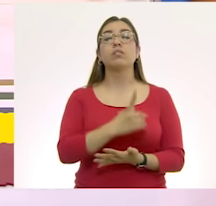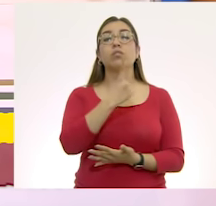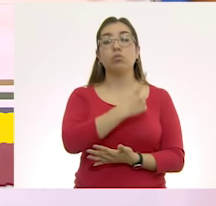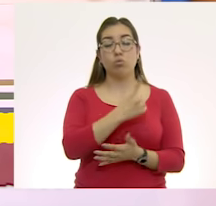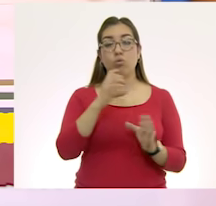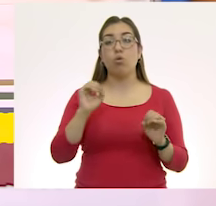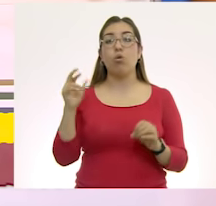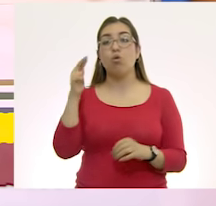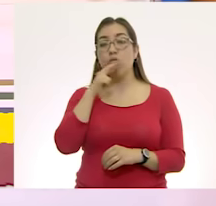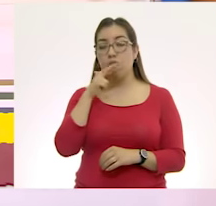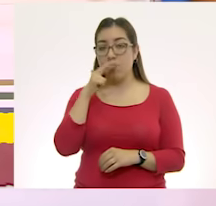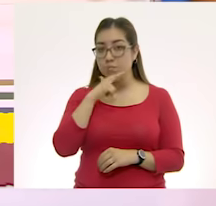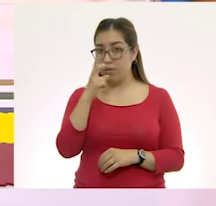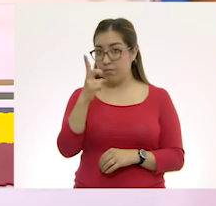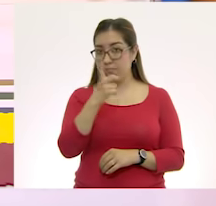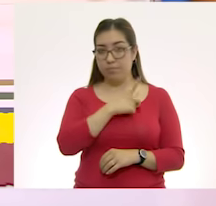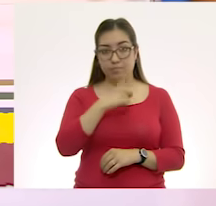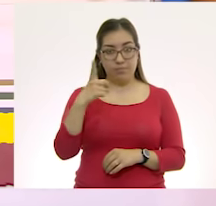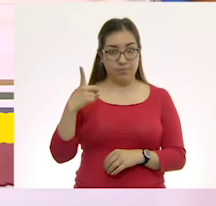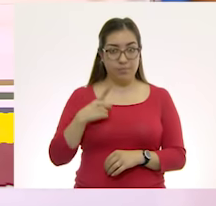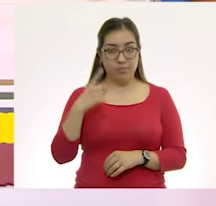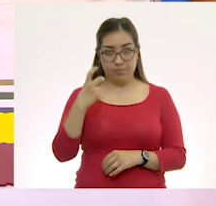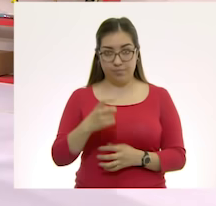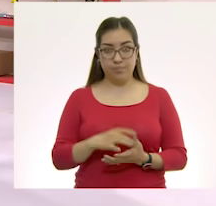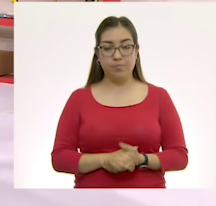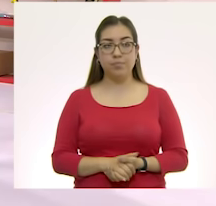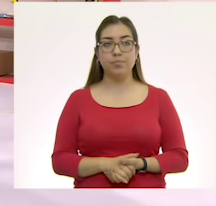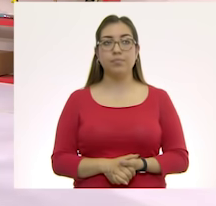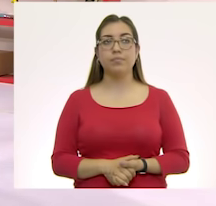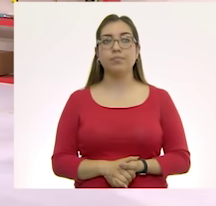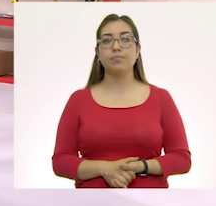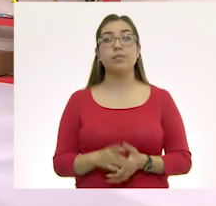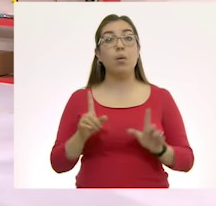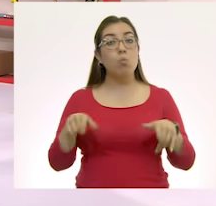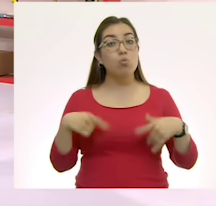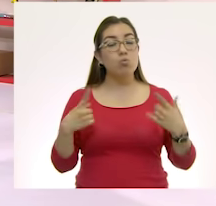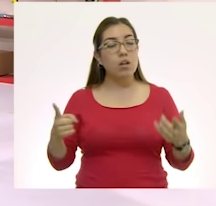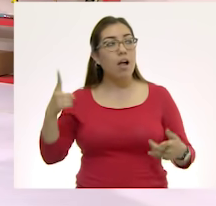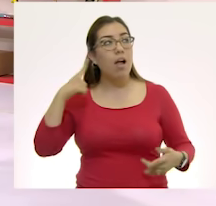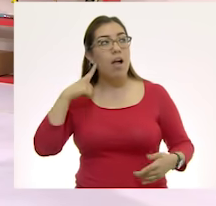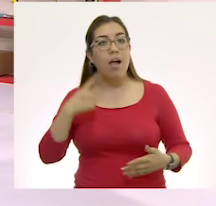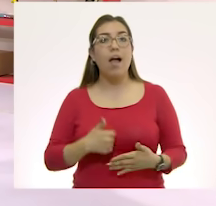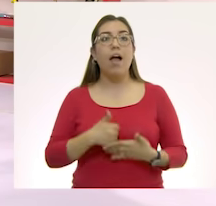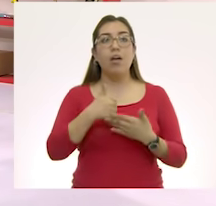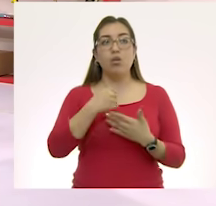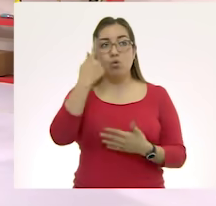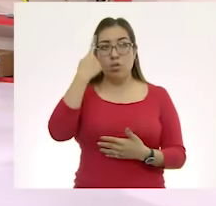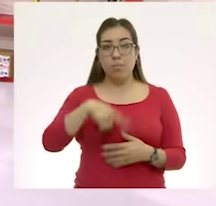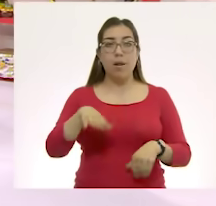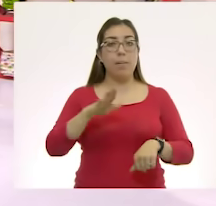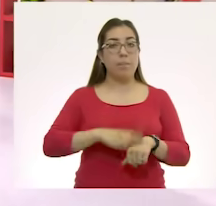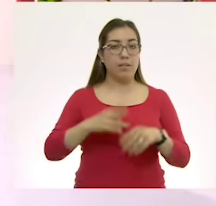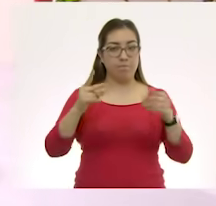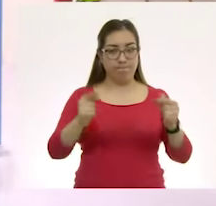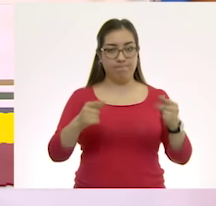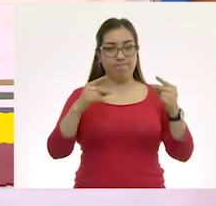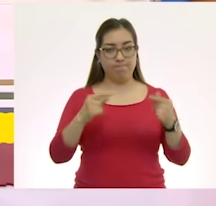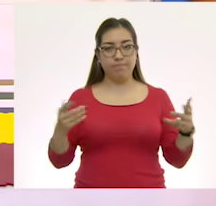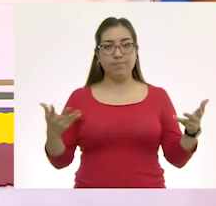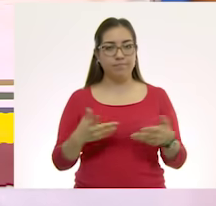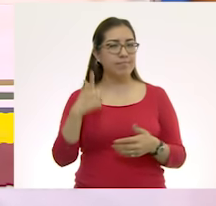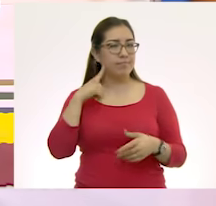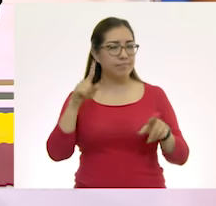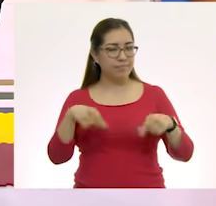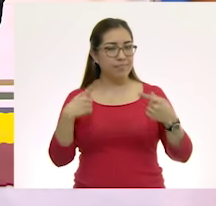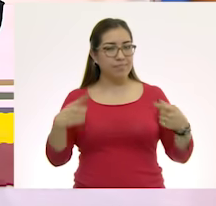rápido. 1, 2, ya, ya. 3, 4. La música nos va a ayudar a realizar estos movimientos. Perfecto. Vamos a hacerlo con